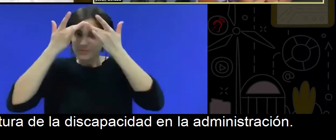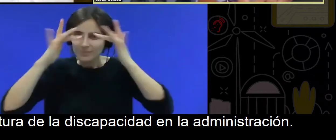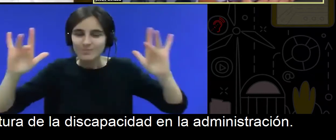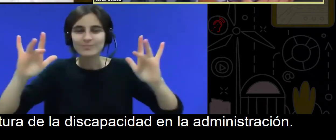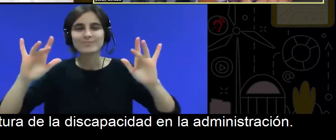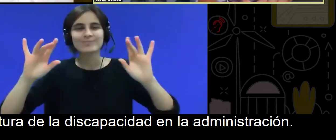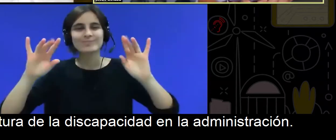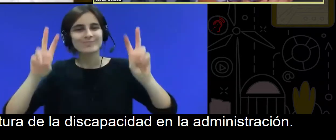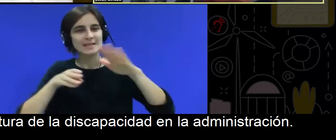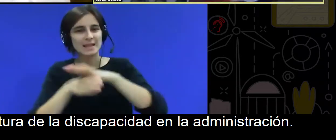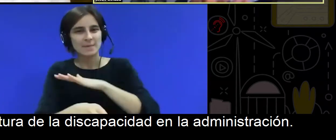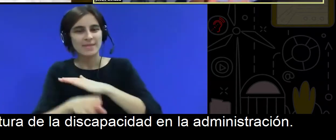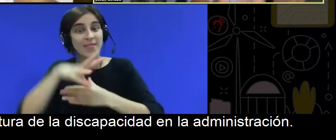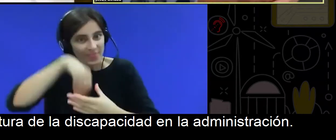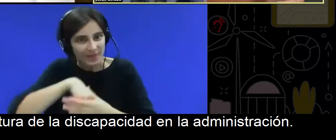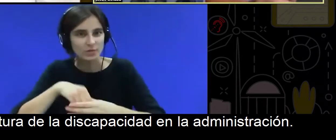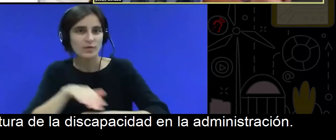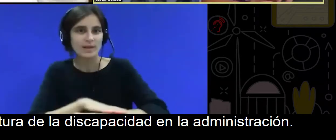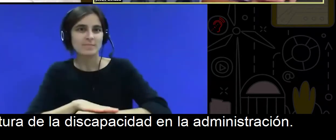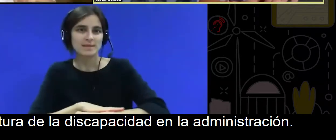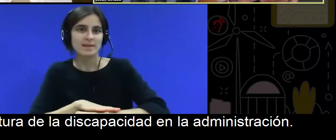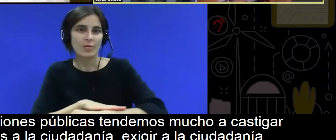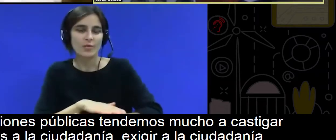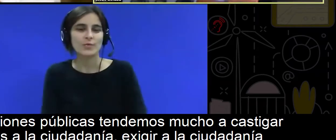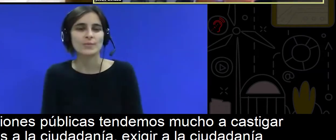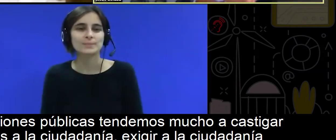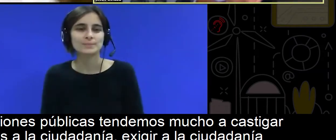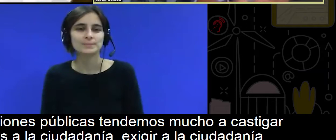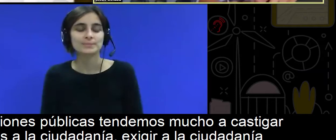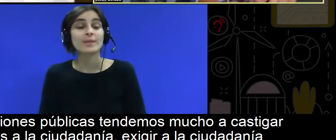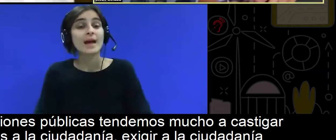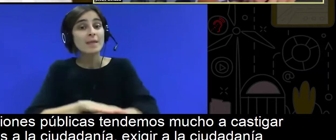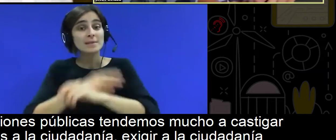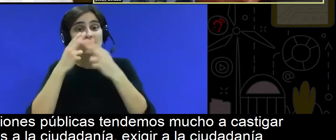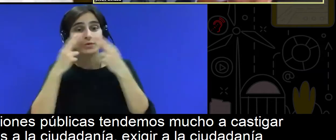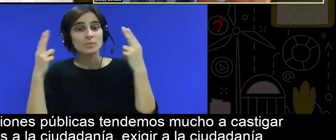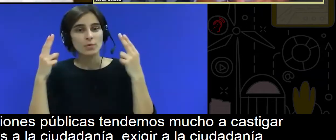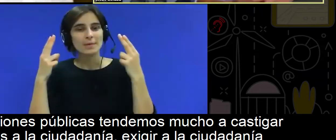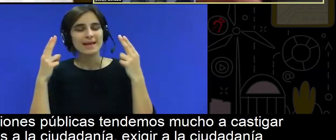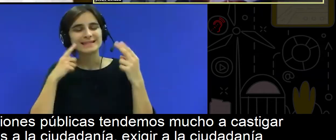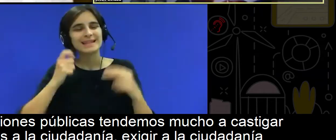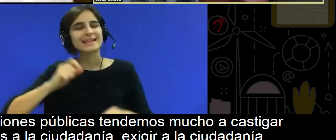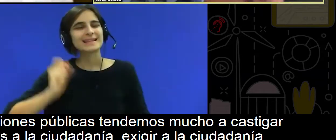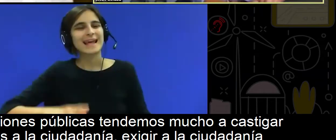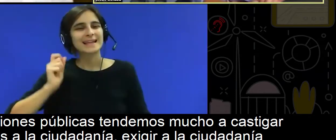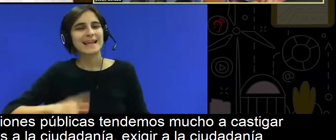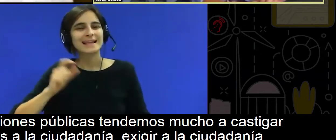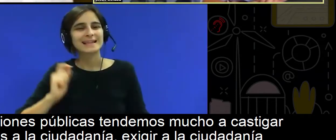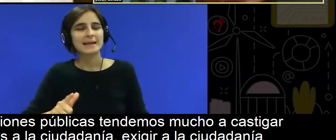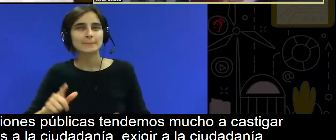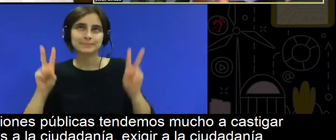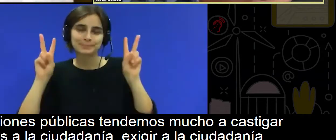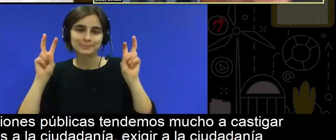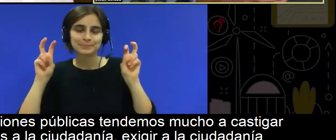la administración. Tendemos mucho a decir, las administraciones públicas tendemos mucho a castigar, entre comillas, me refiero a